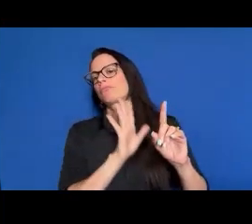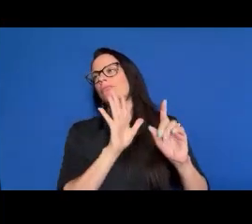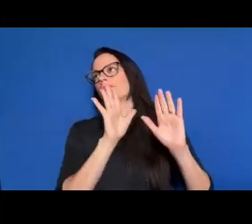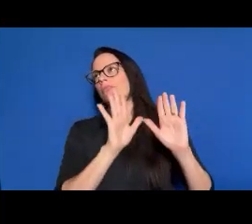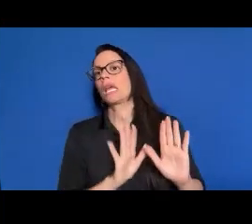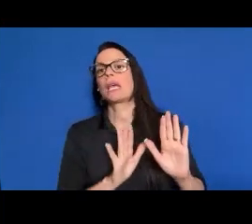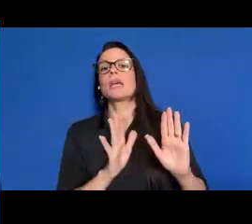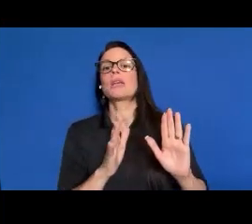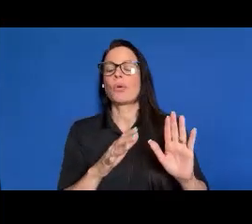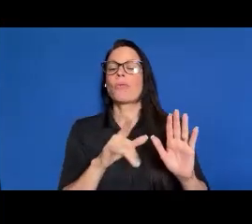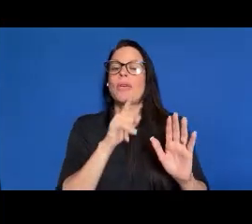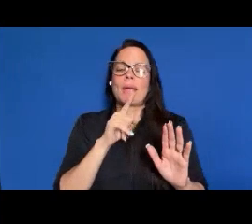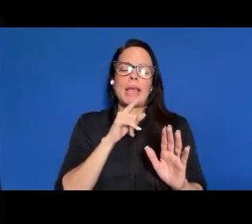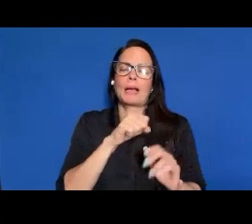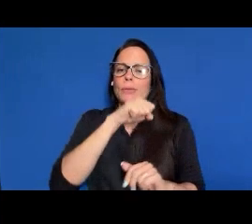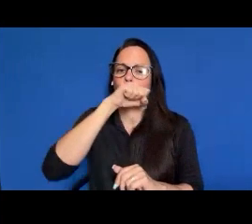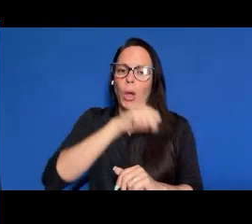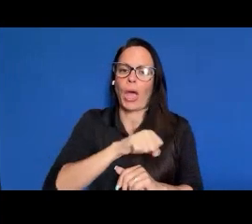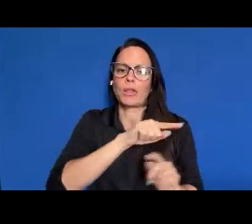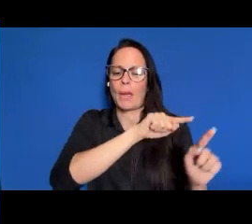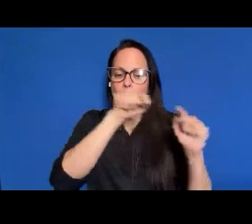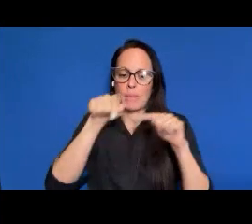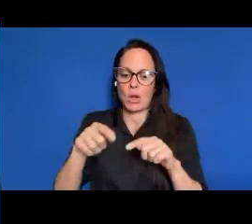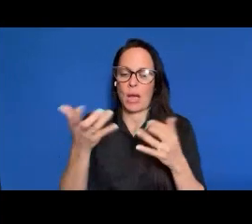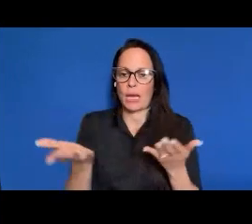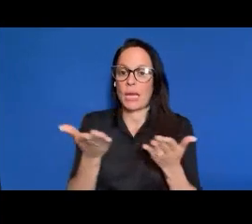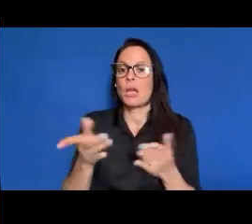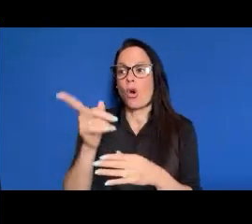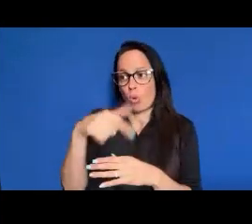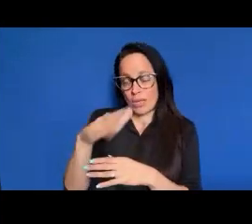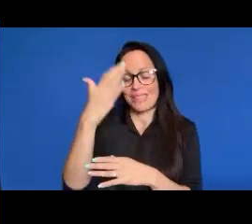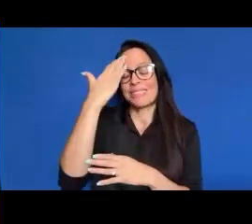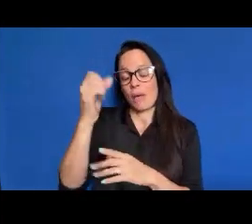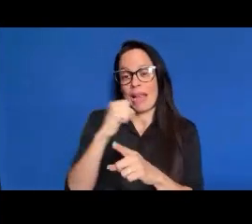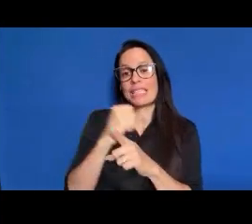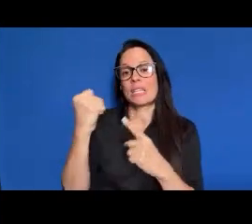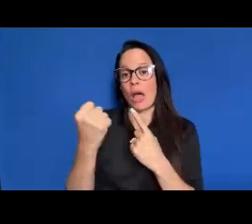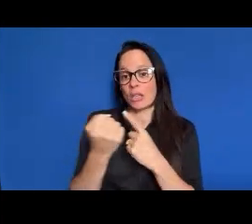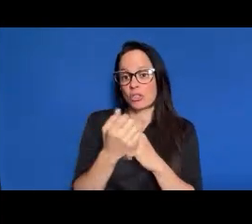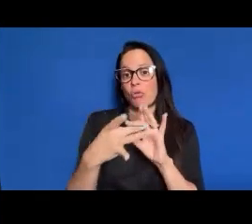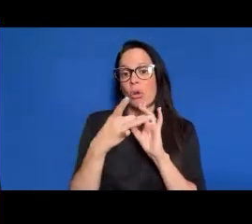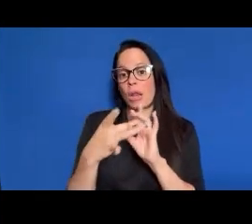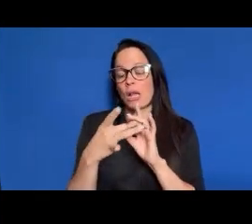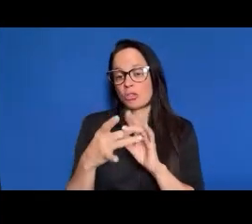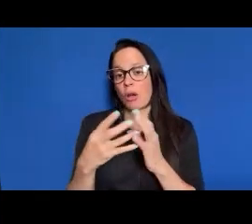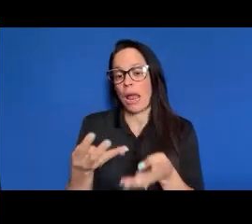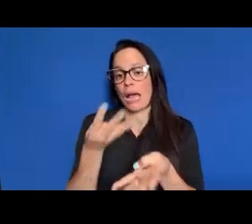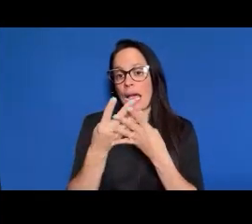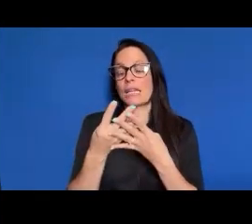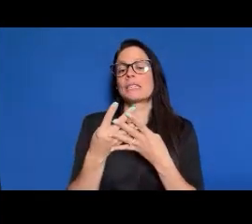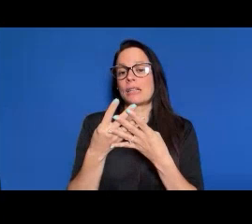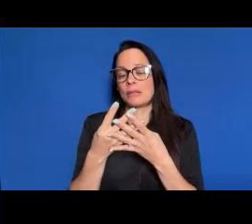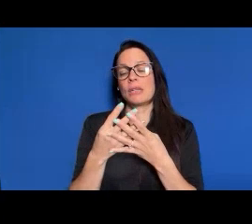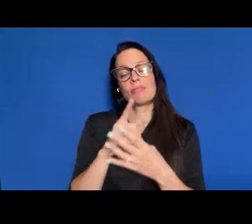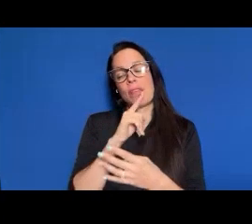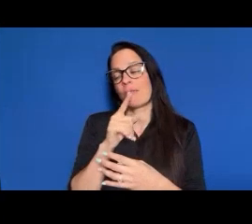porque sabe la situación que hay en las cárceles, que es preocupante para mí. Y